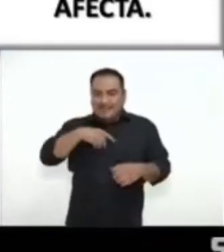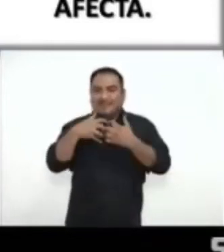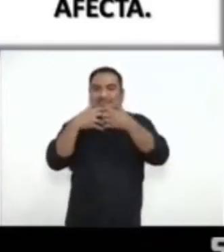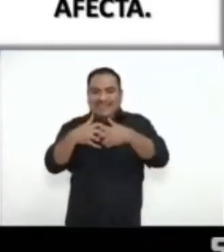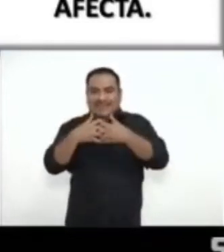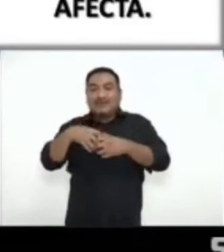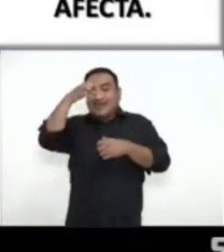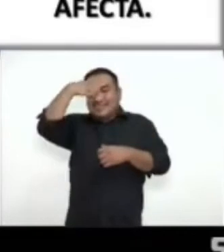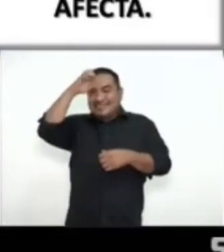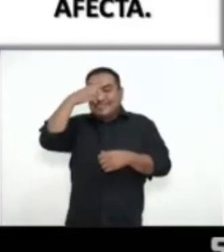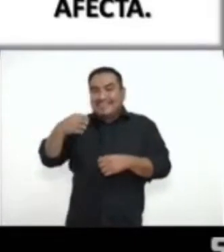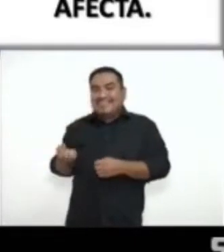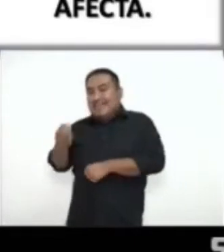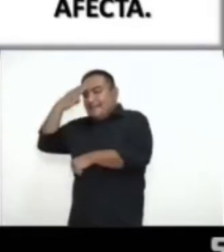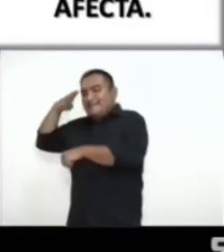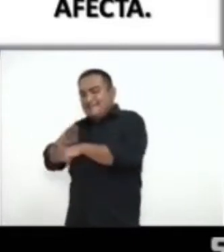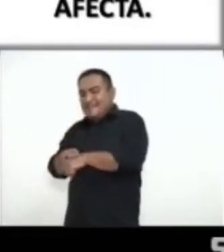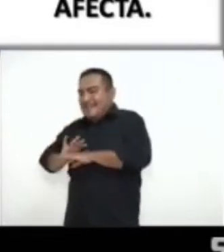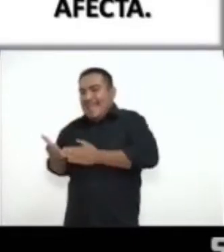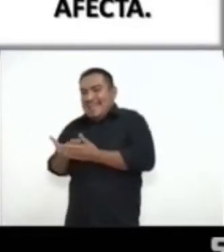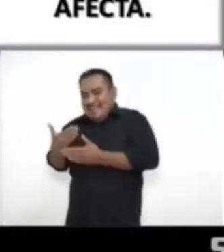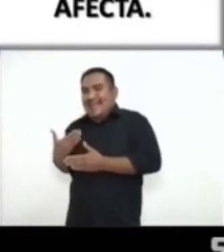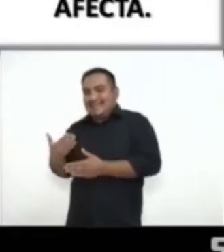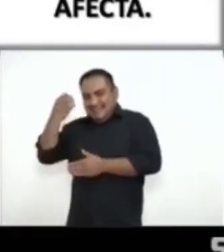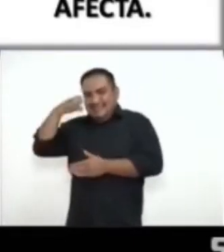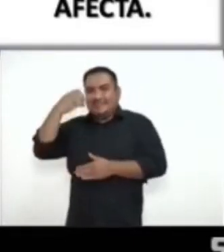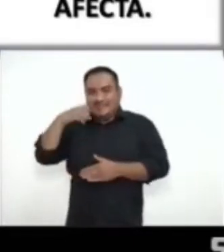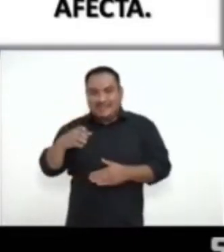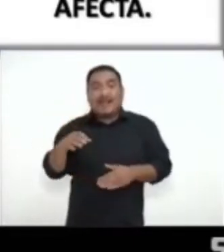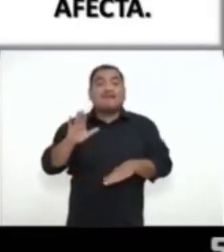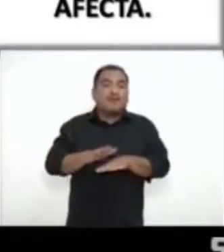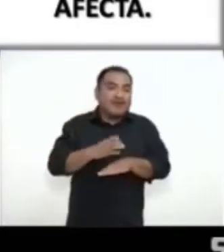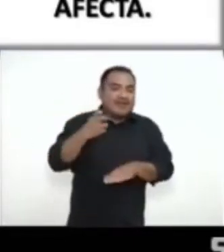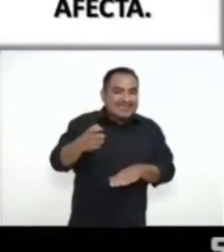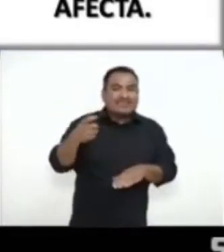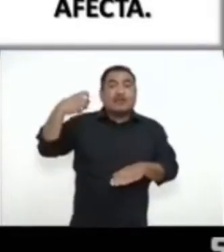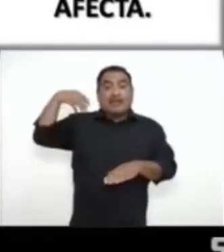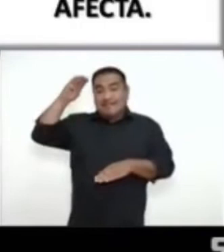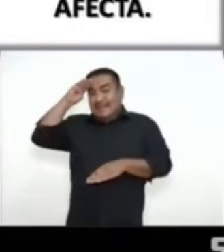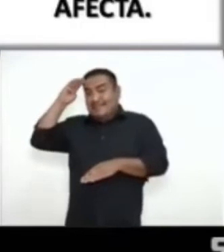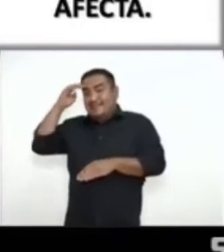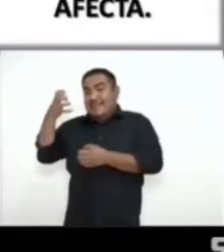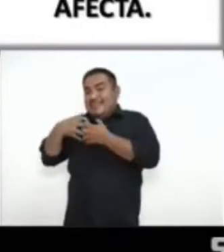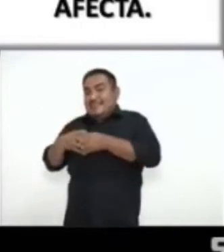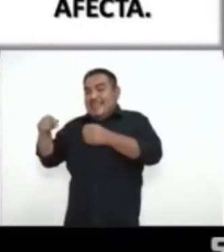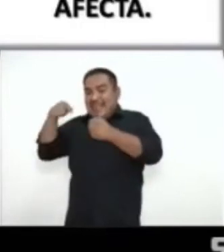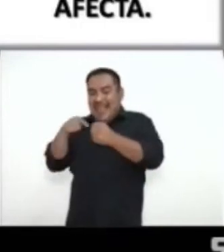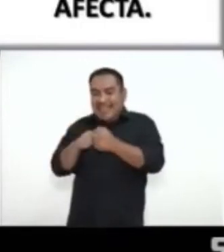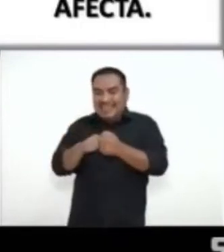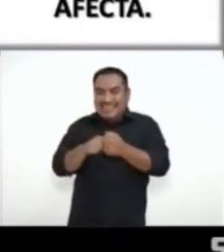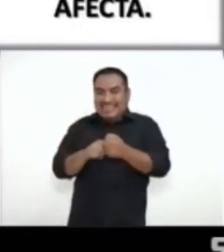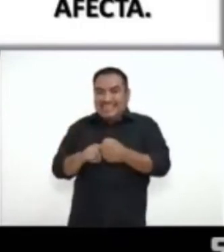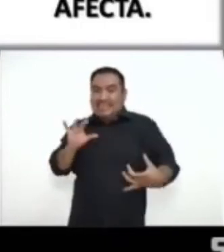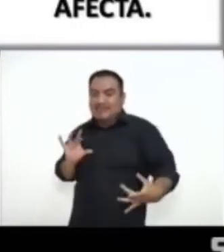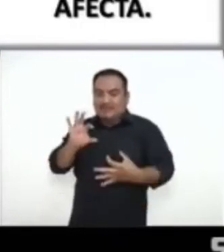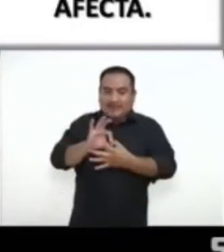pensamiento. Y en mi pensamiento es el que gestionó la emoción de qué rico, o ay,